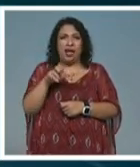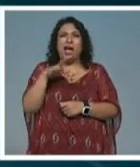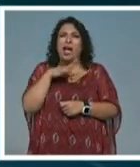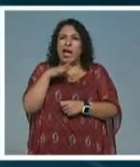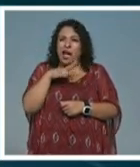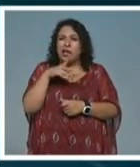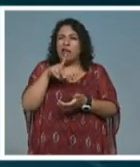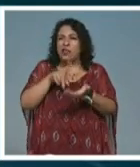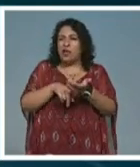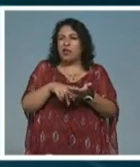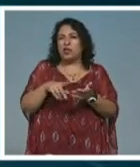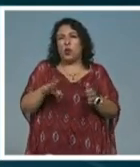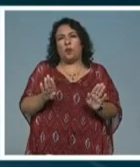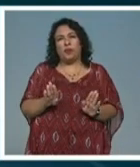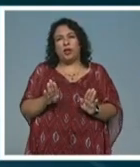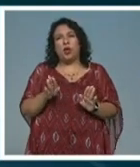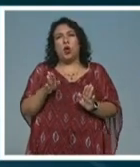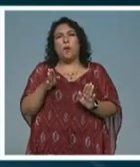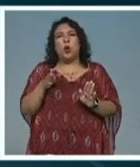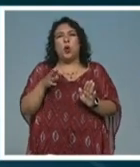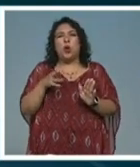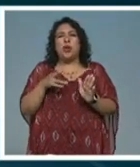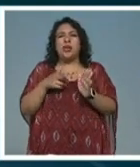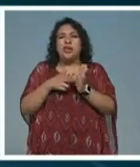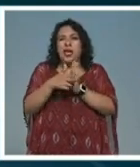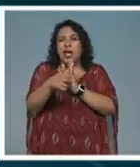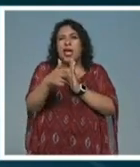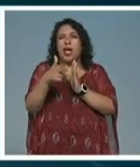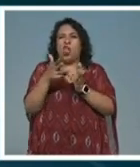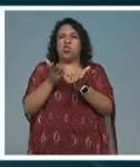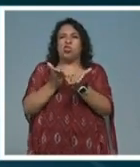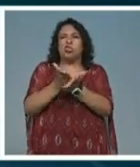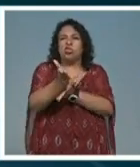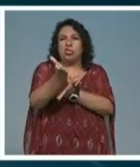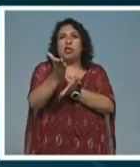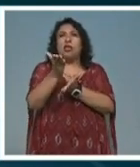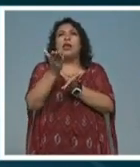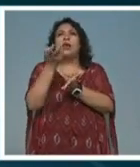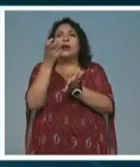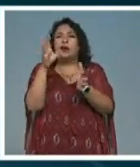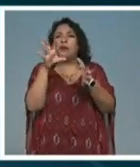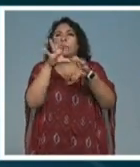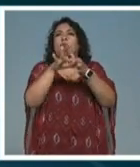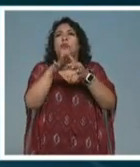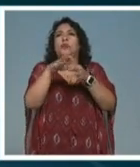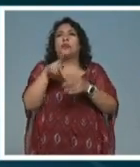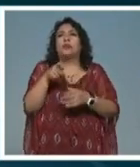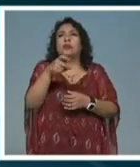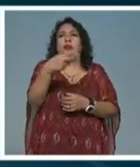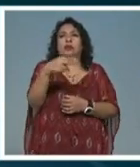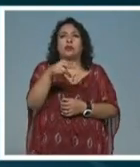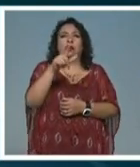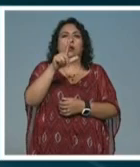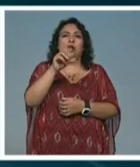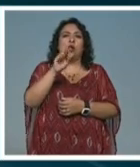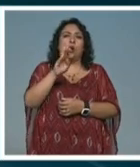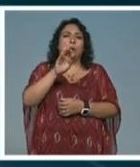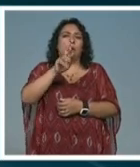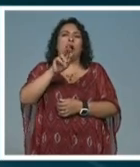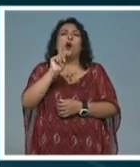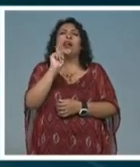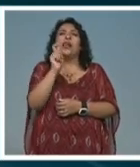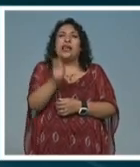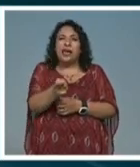este sarcasmo, este humor negro, esta transgresión que lo acerca más a lo que se ha llamado lowbrow, que